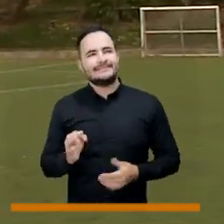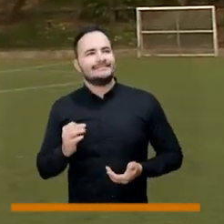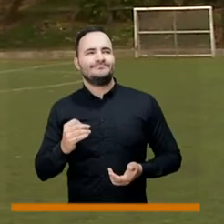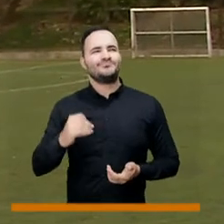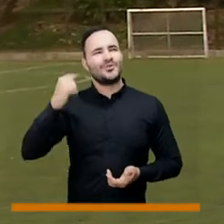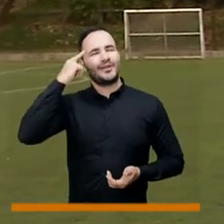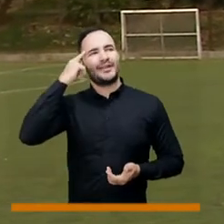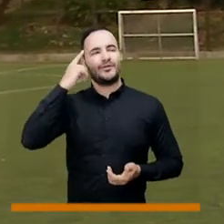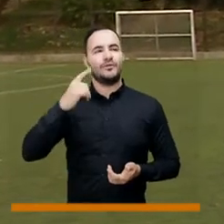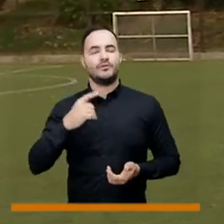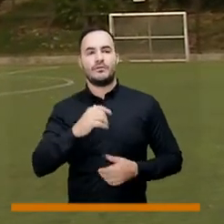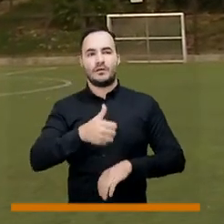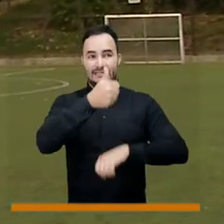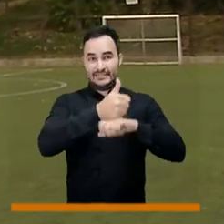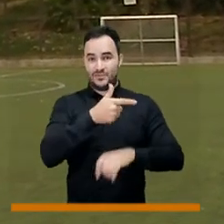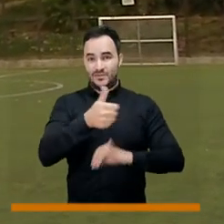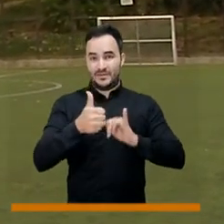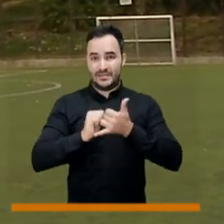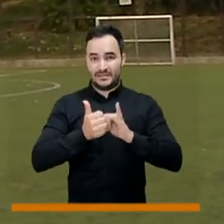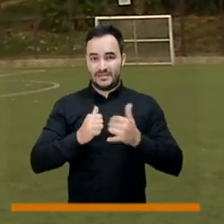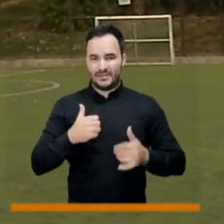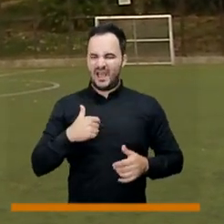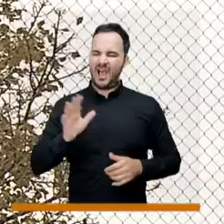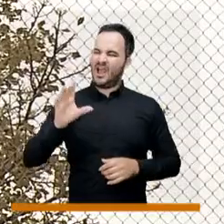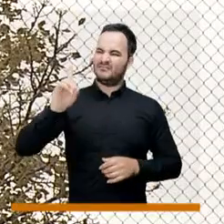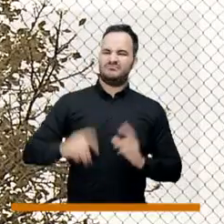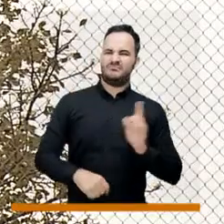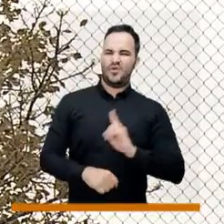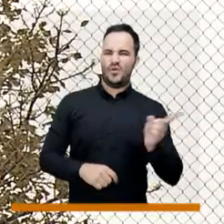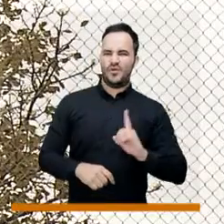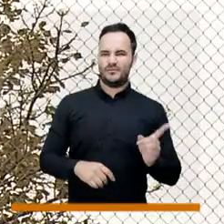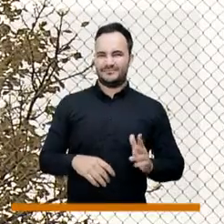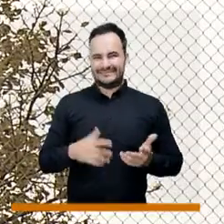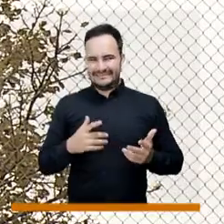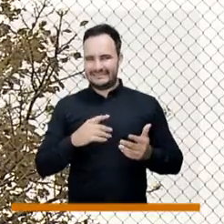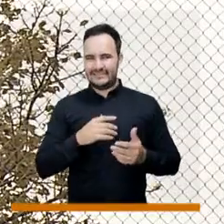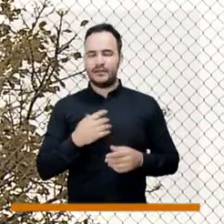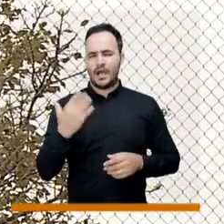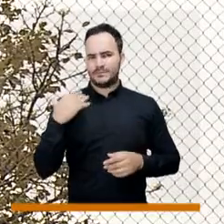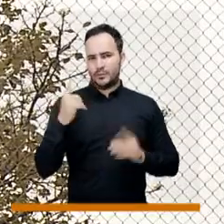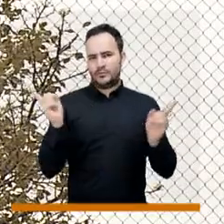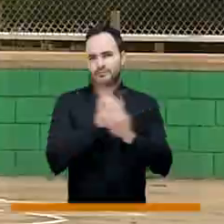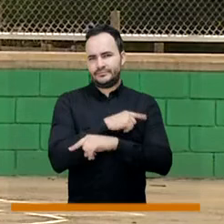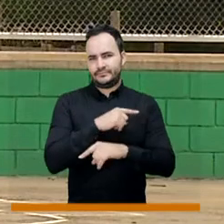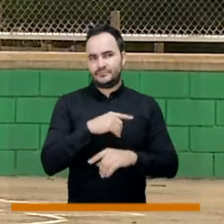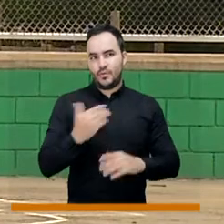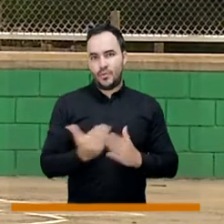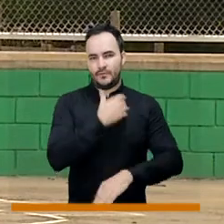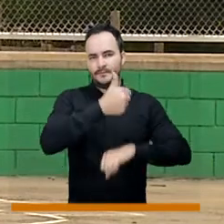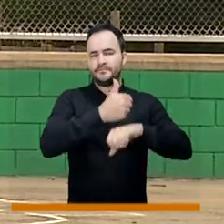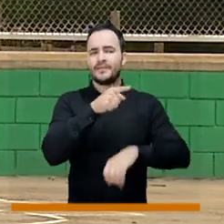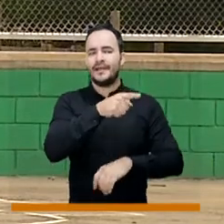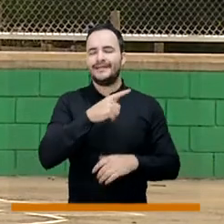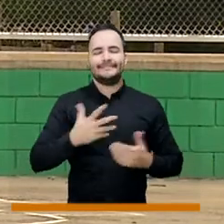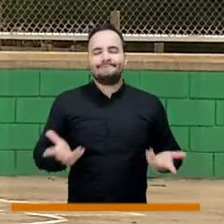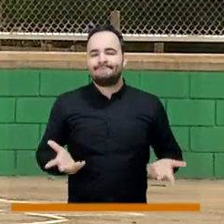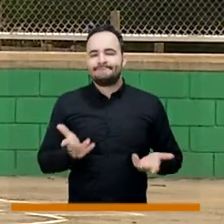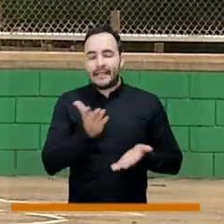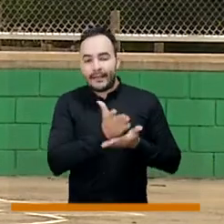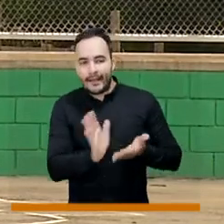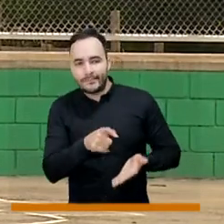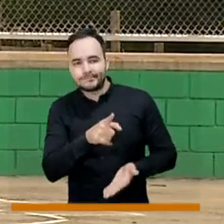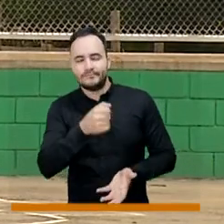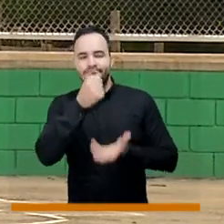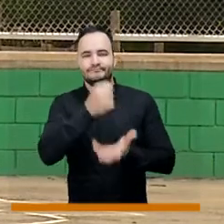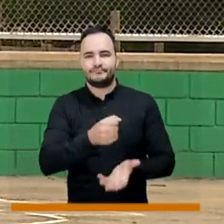que no fue falta de voluntad del director ni del director saliente, sino que era lo que quedaba después de